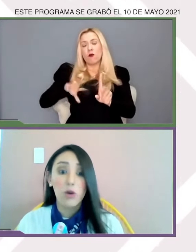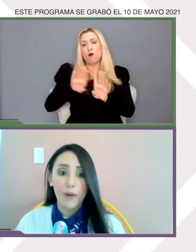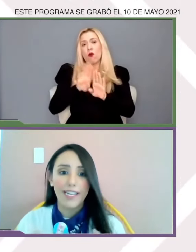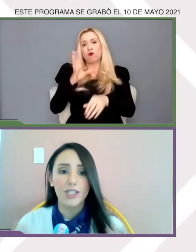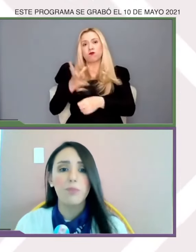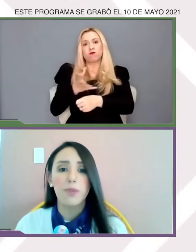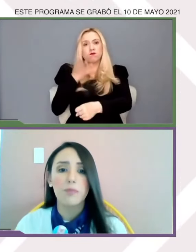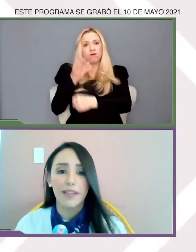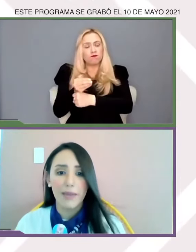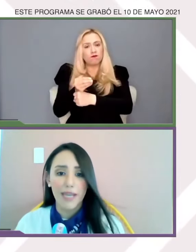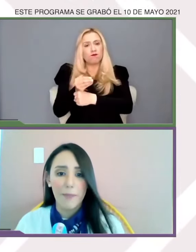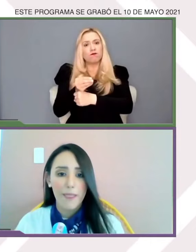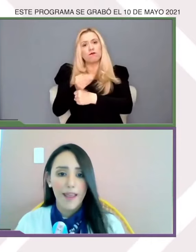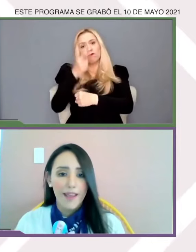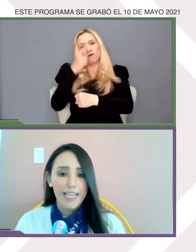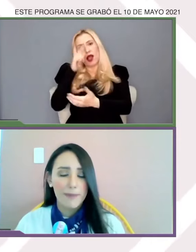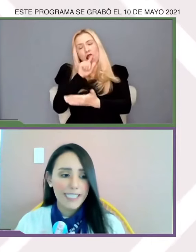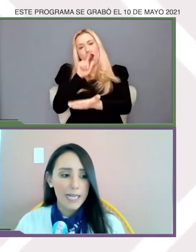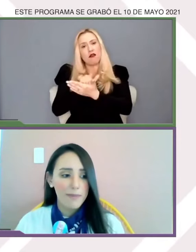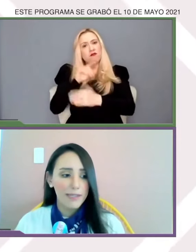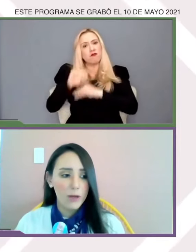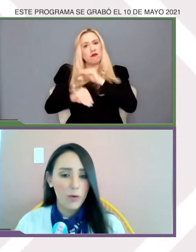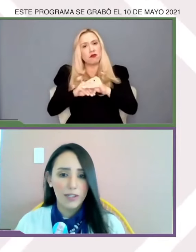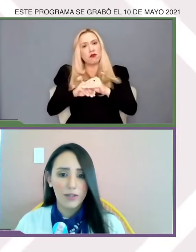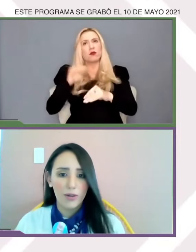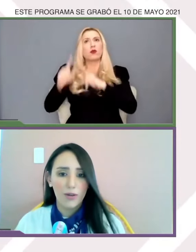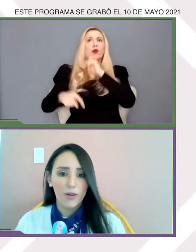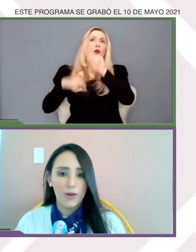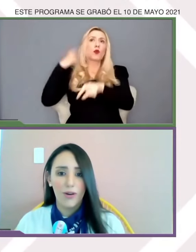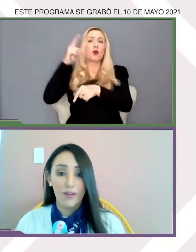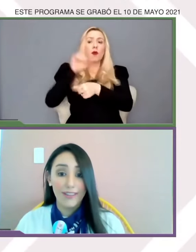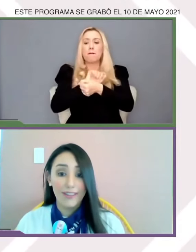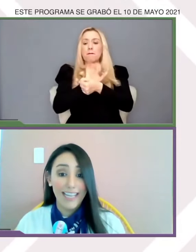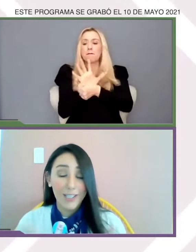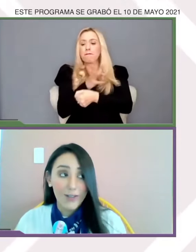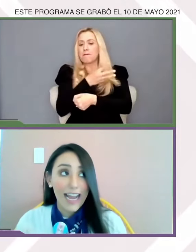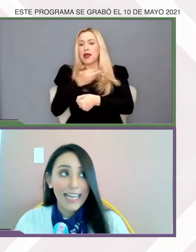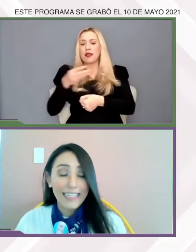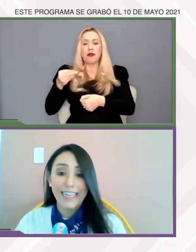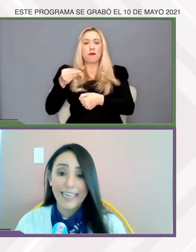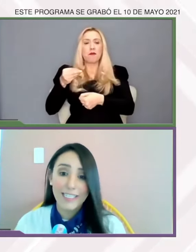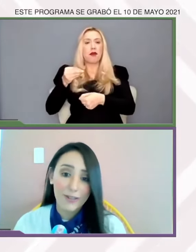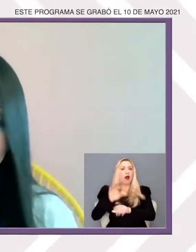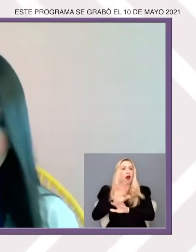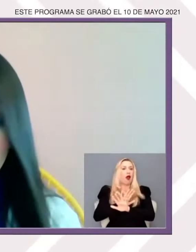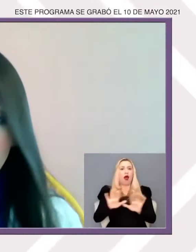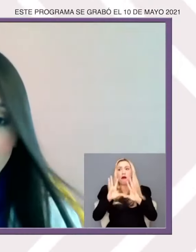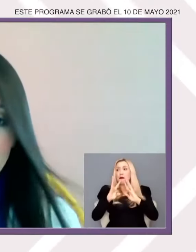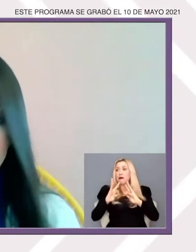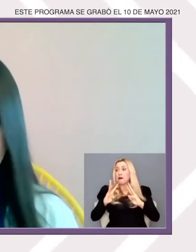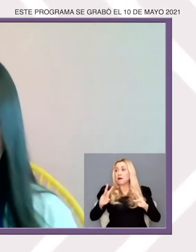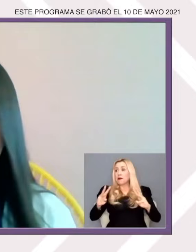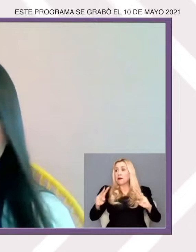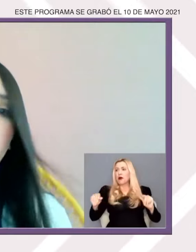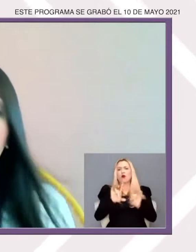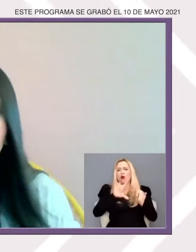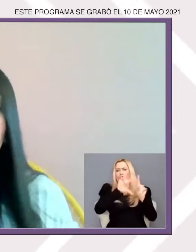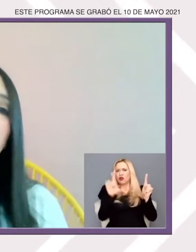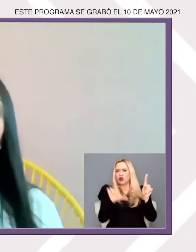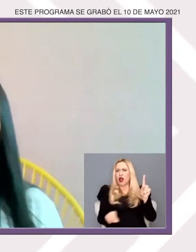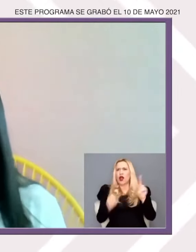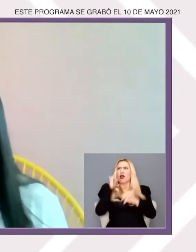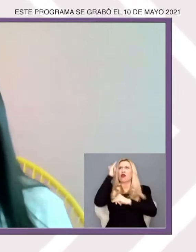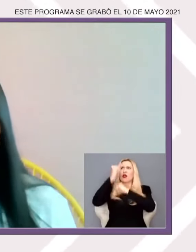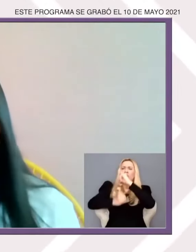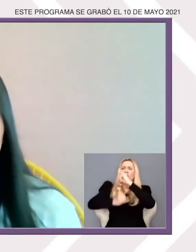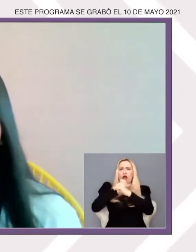y de recuperación post-pandemia, especialmente cuando nacional e internacionalmente algunos han